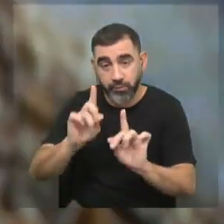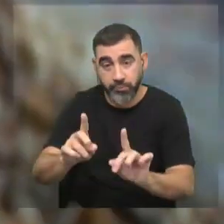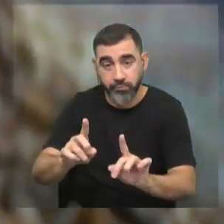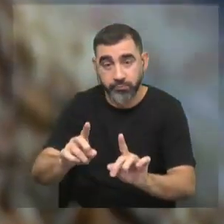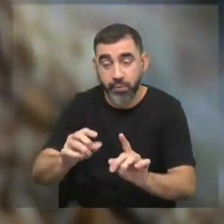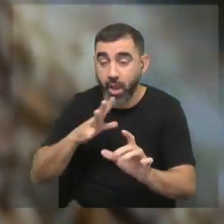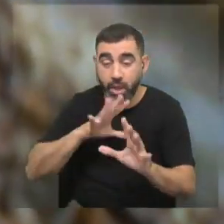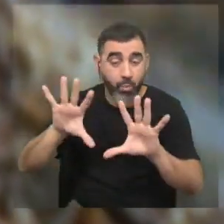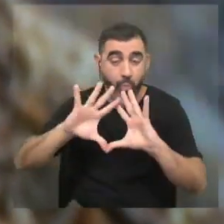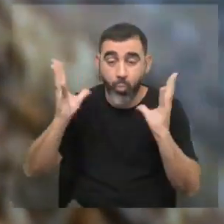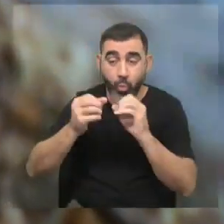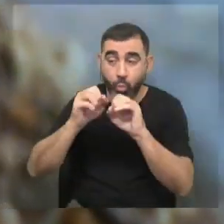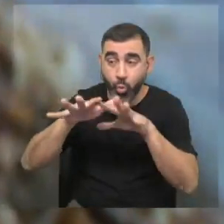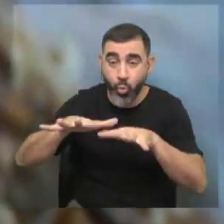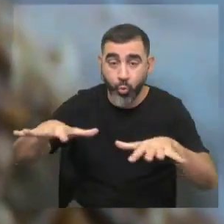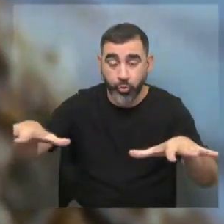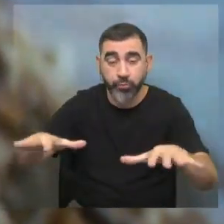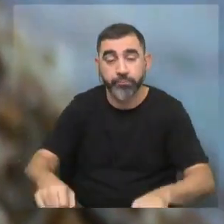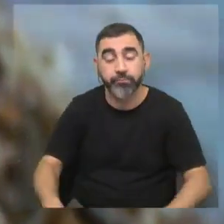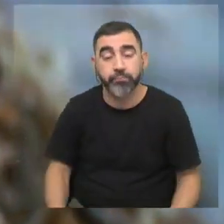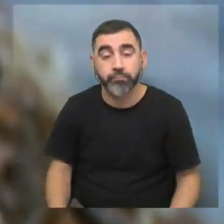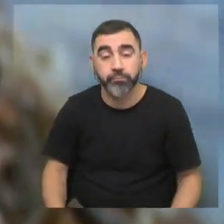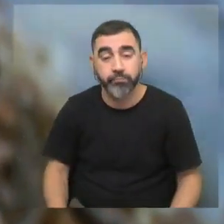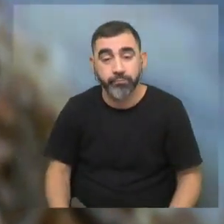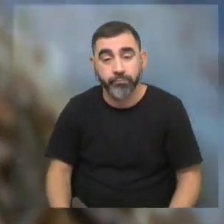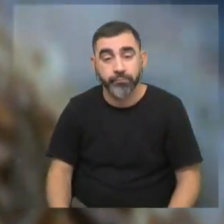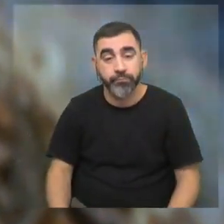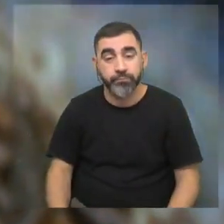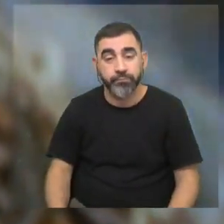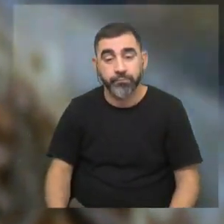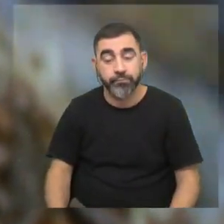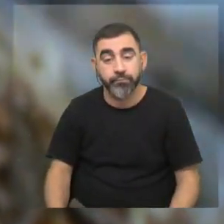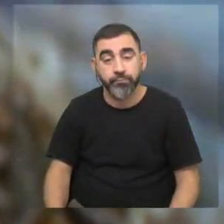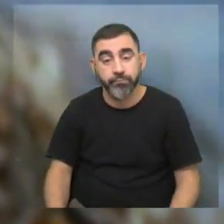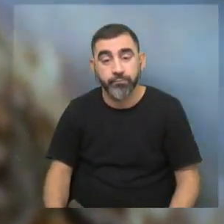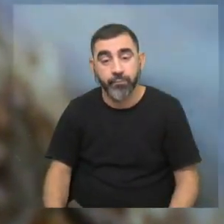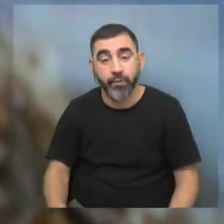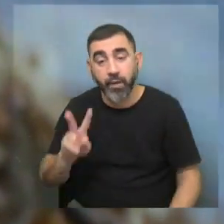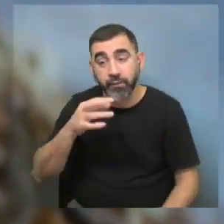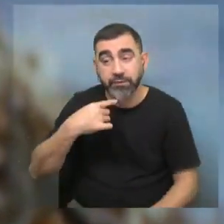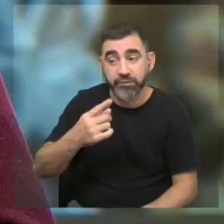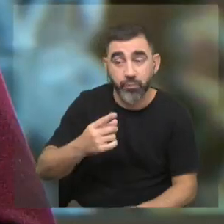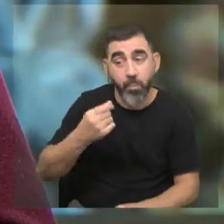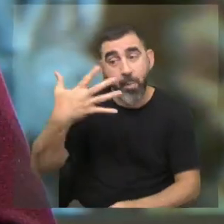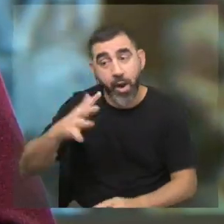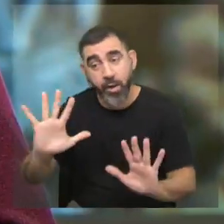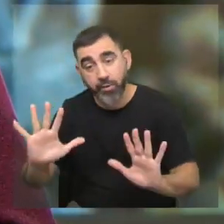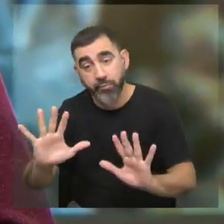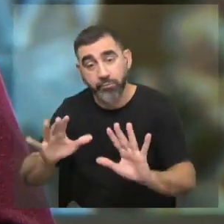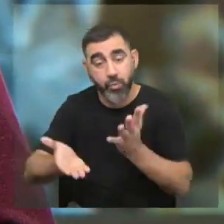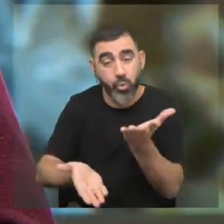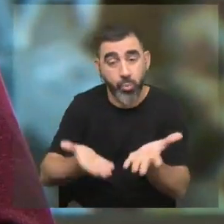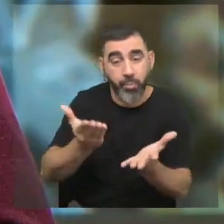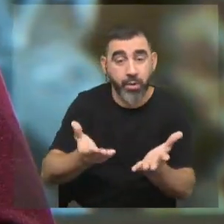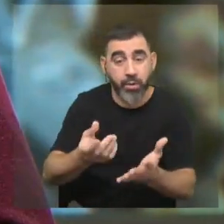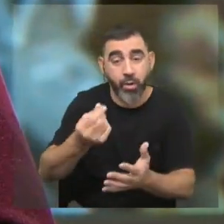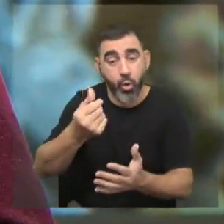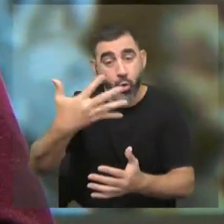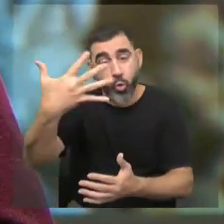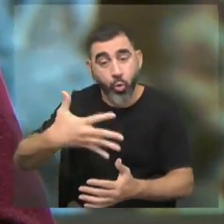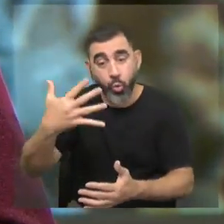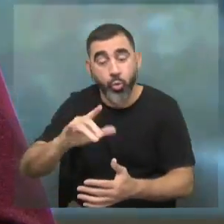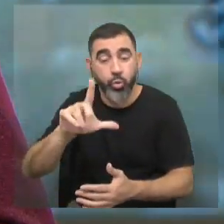primera pausa, pero antes el segmento que nos trae Verónica Tanco, Ciencia y Libros y una iniciativa del Plan